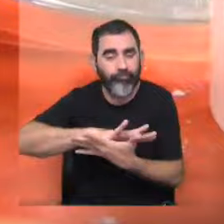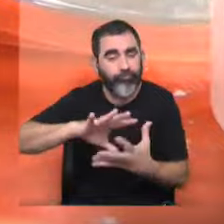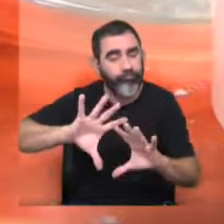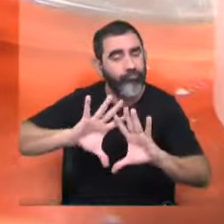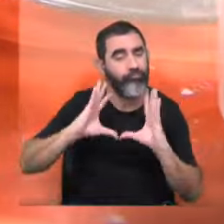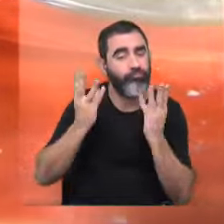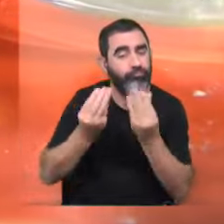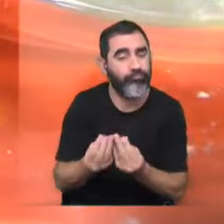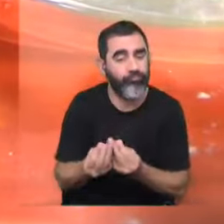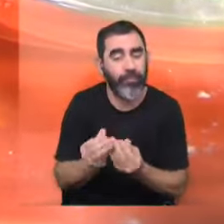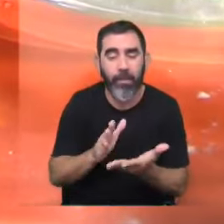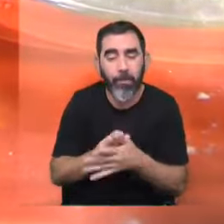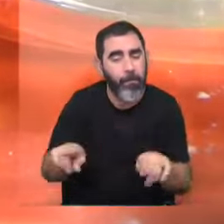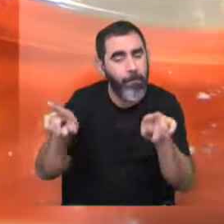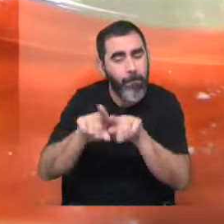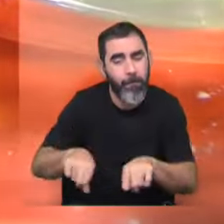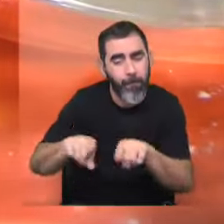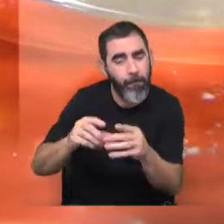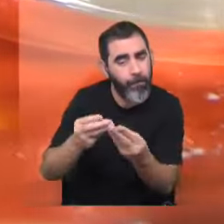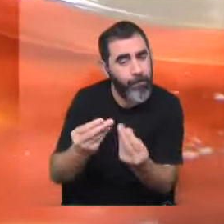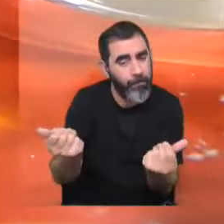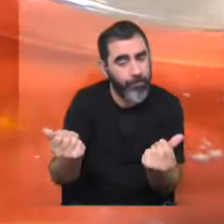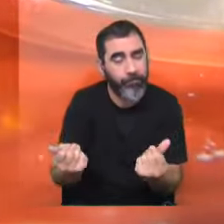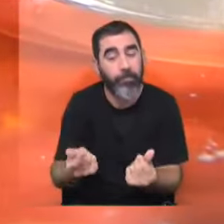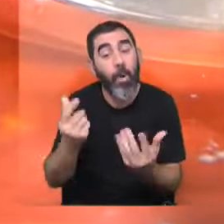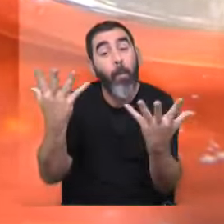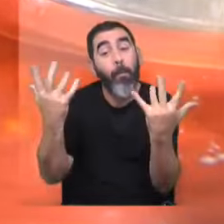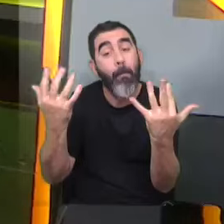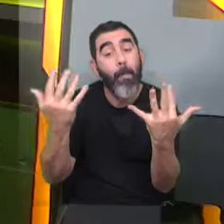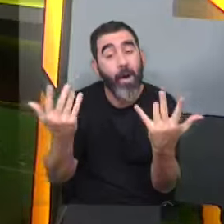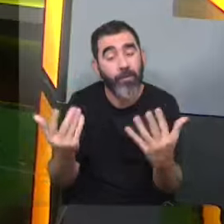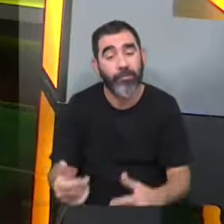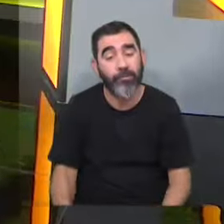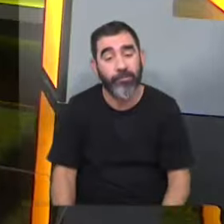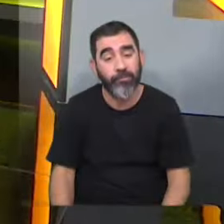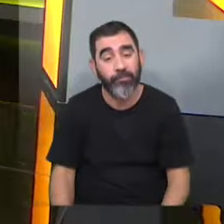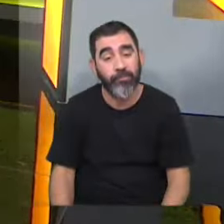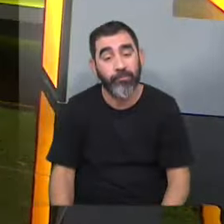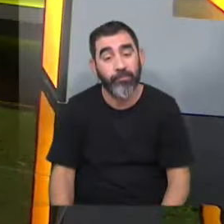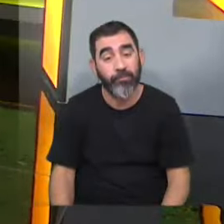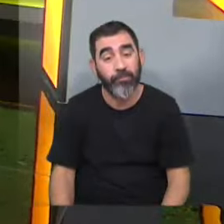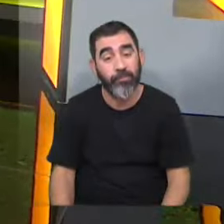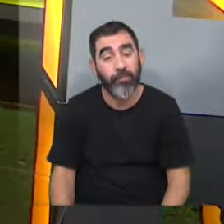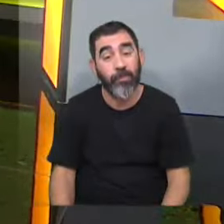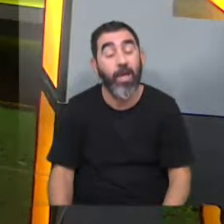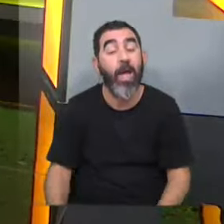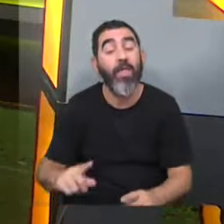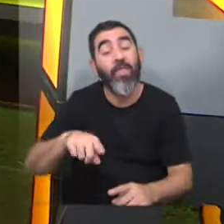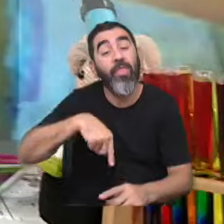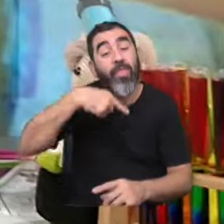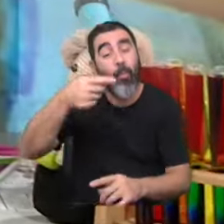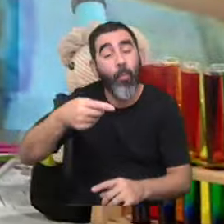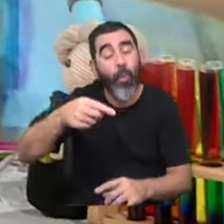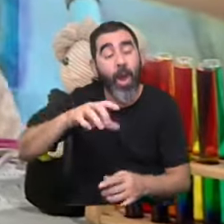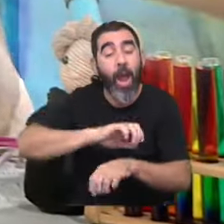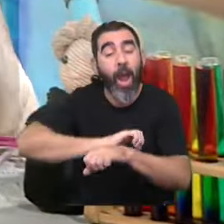que tenga más o menos siempre las mismas propiedades, pero con las manos... Vamos a ponerle... jabón al... Ahora después le vamos a poner